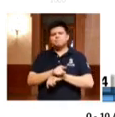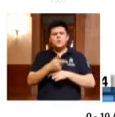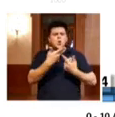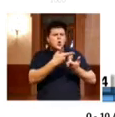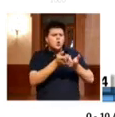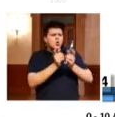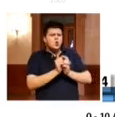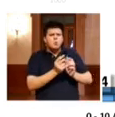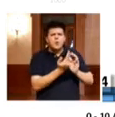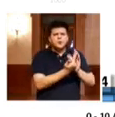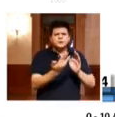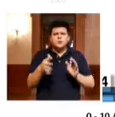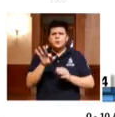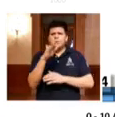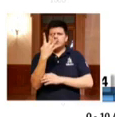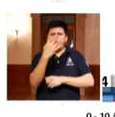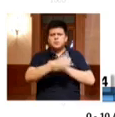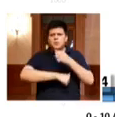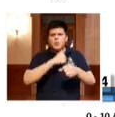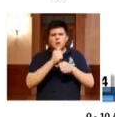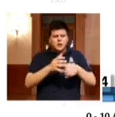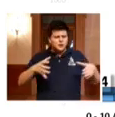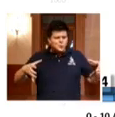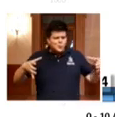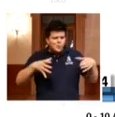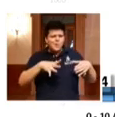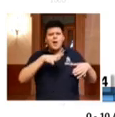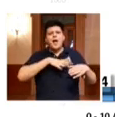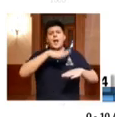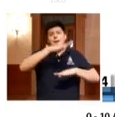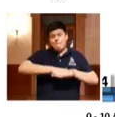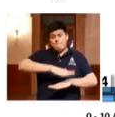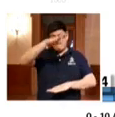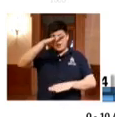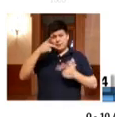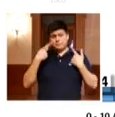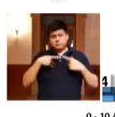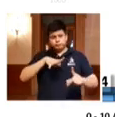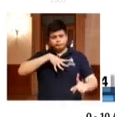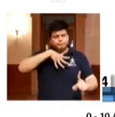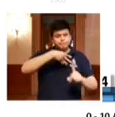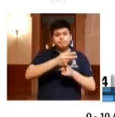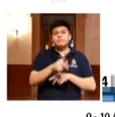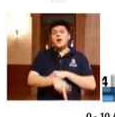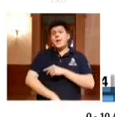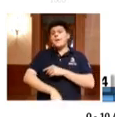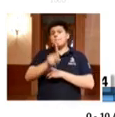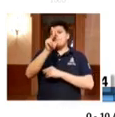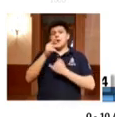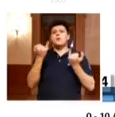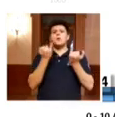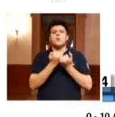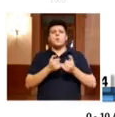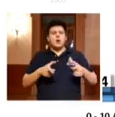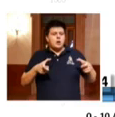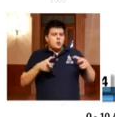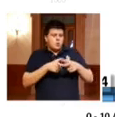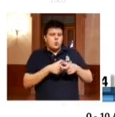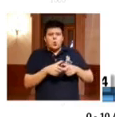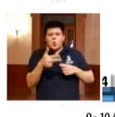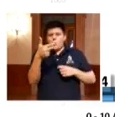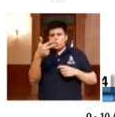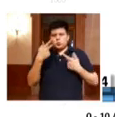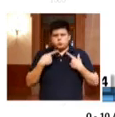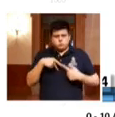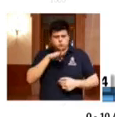grupo de 25 a 44 años es el grupo con más casos, pero que también tiene defunciones, con 8 defunciones hasta el